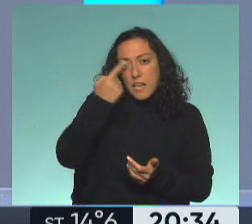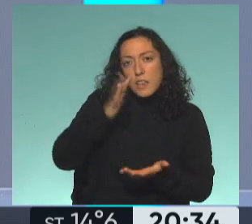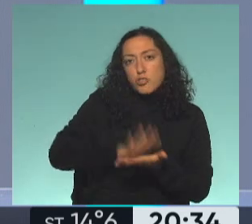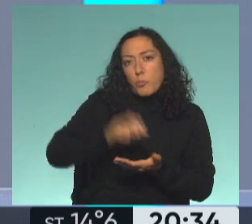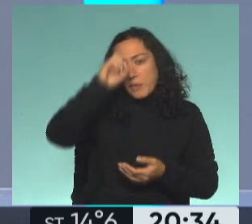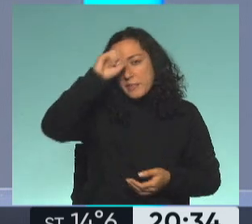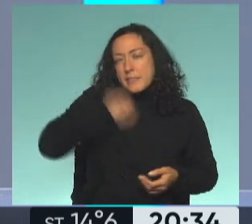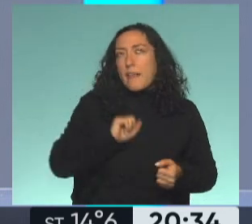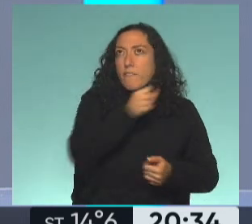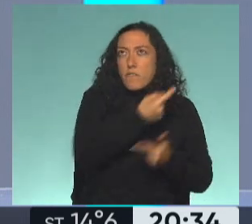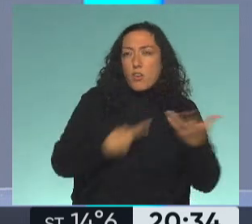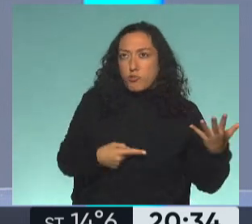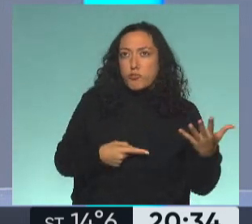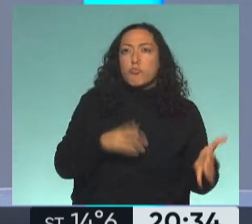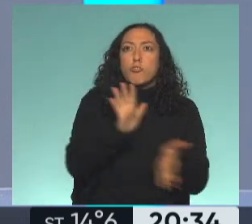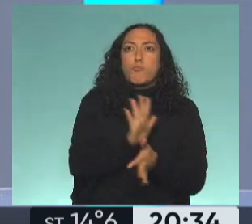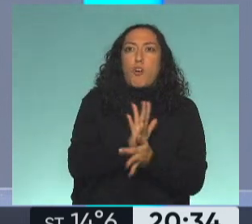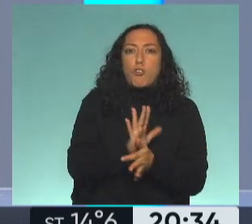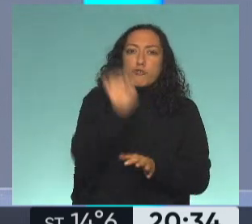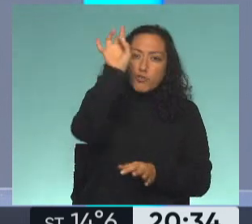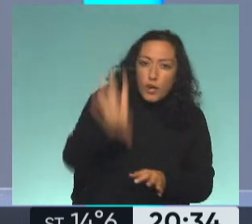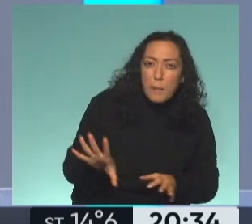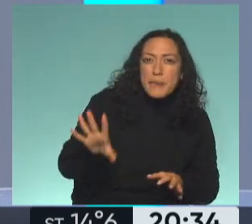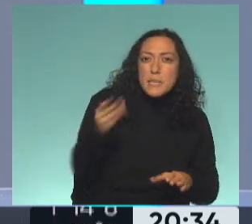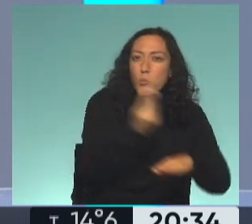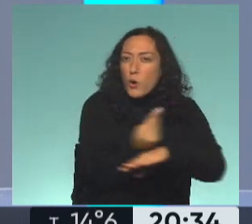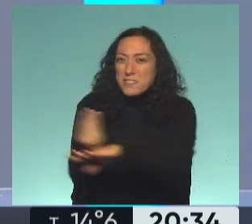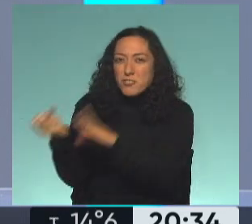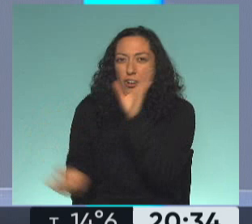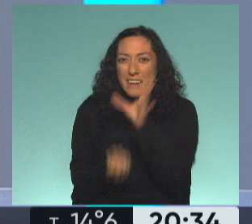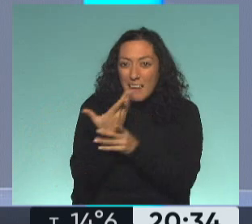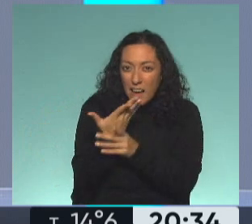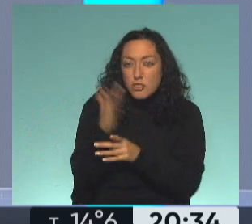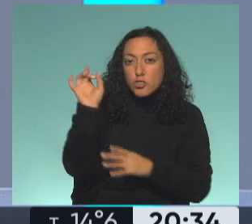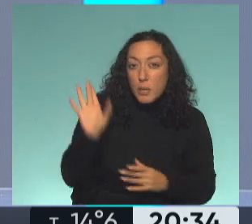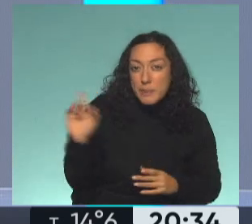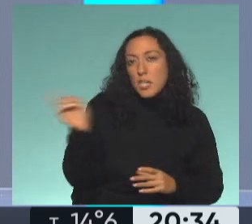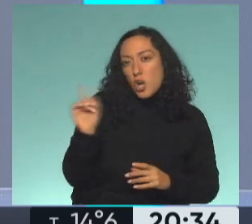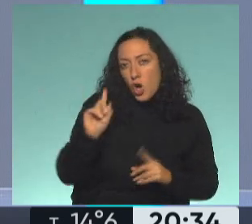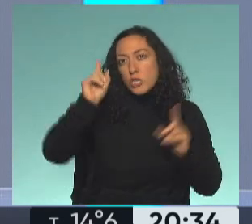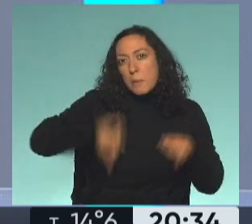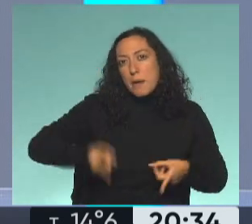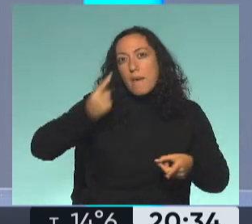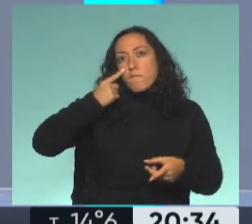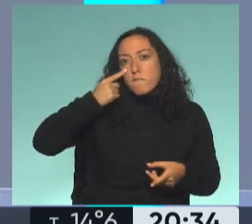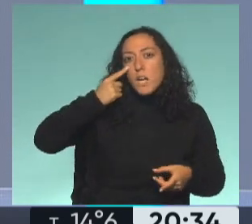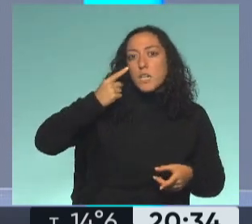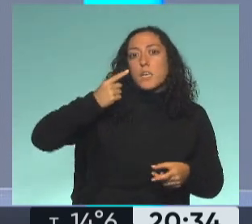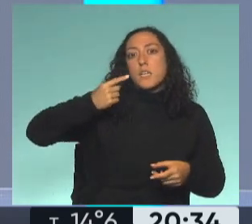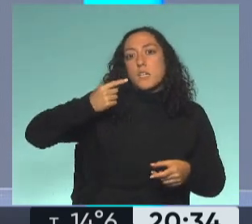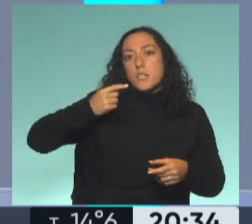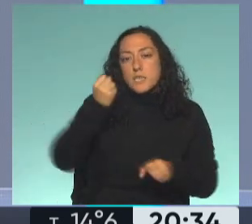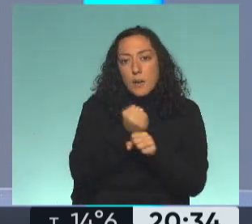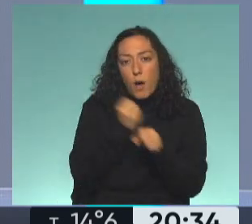de que no es solo crear trabajo, sino también ver cómo evoluciona el ingreso de las y